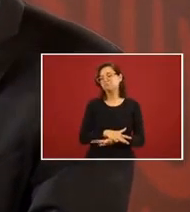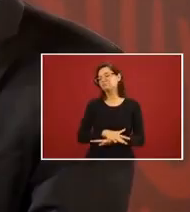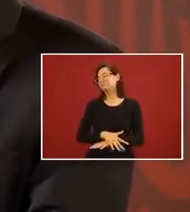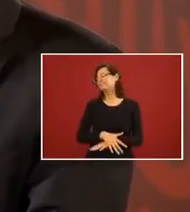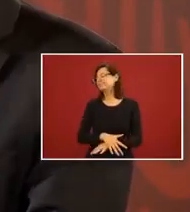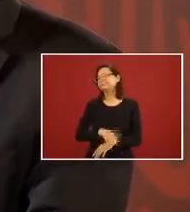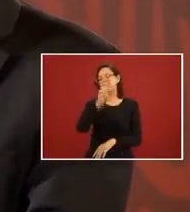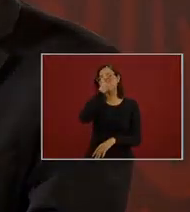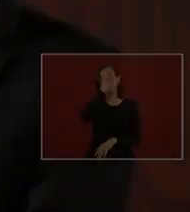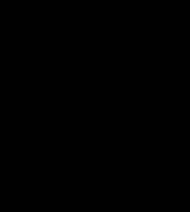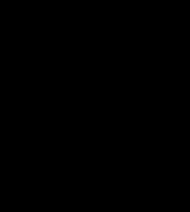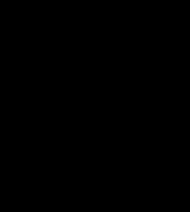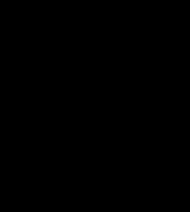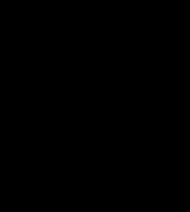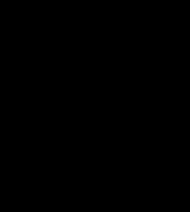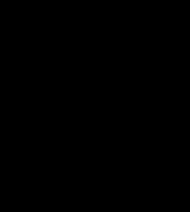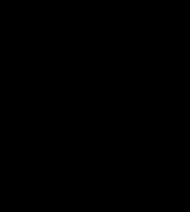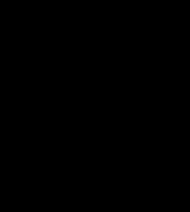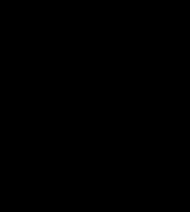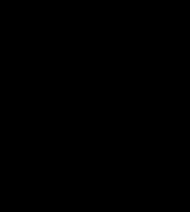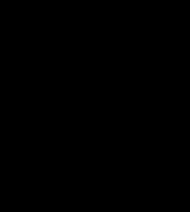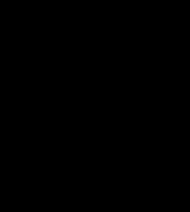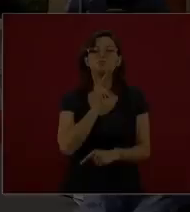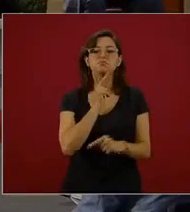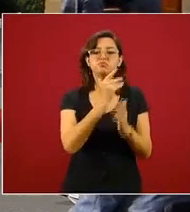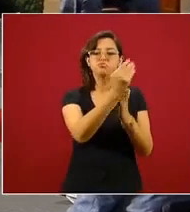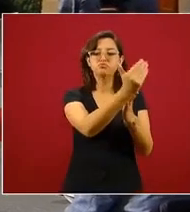Habían hecho la estimación.